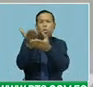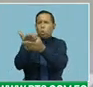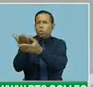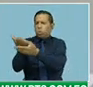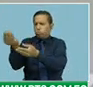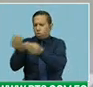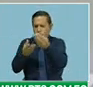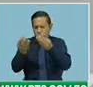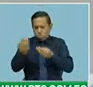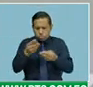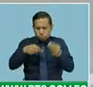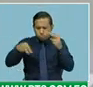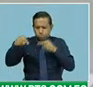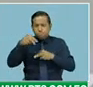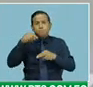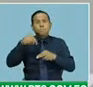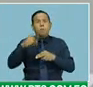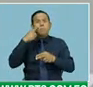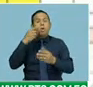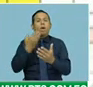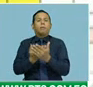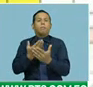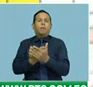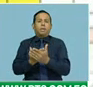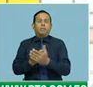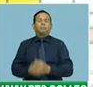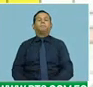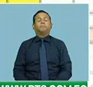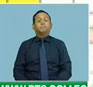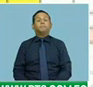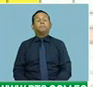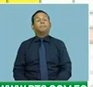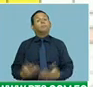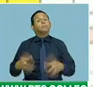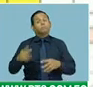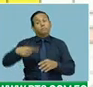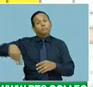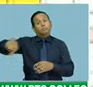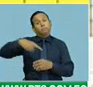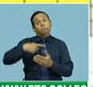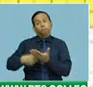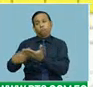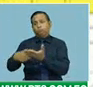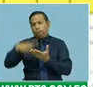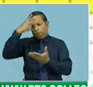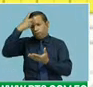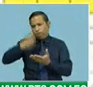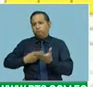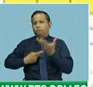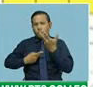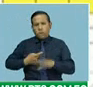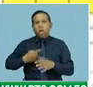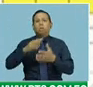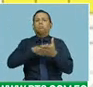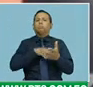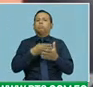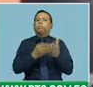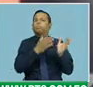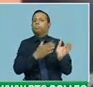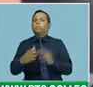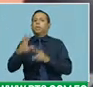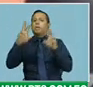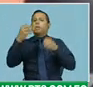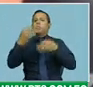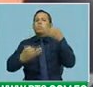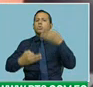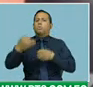se le ha detectado. En esta sesión donde se definió el cronograma del proceso de juicio político de Cristian Cruz, también se